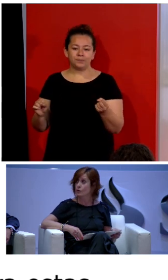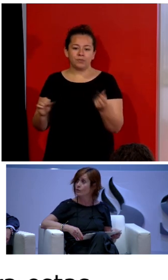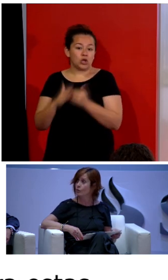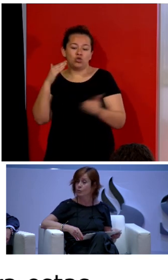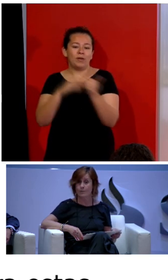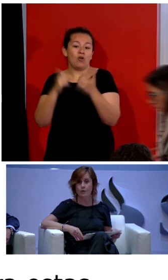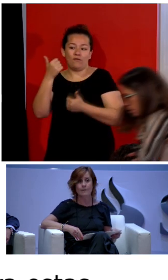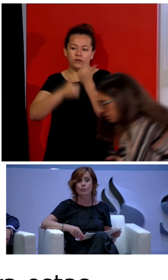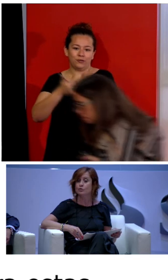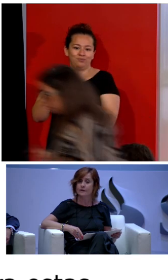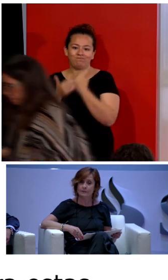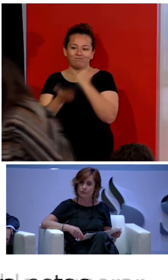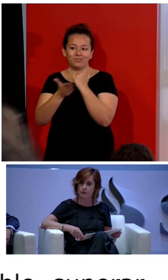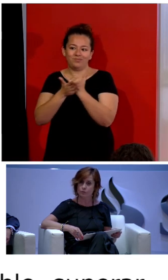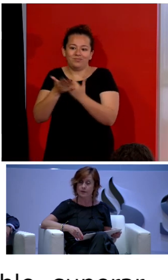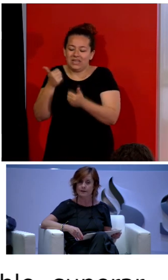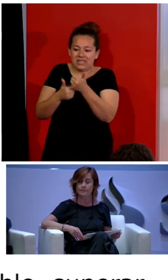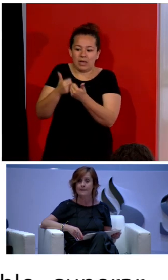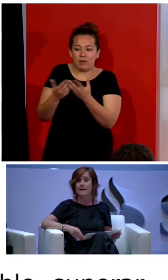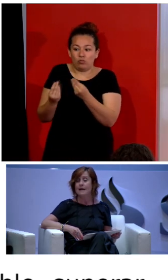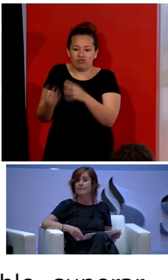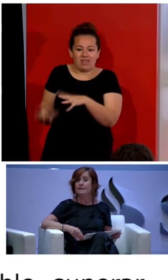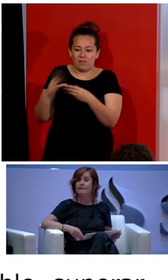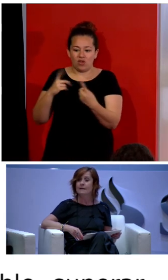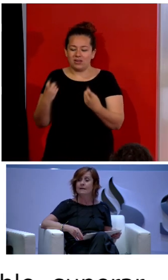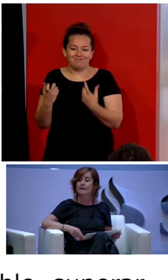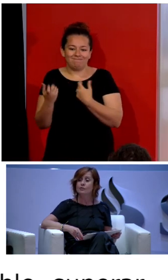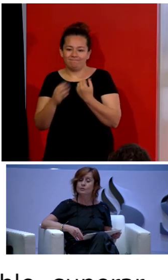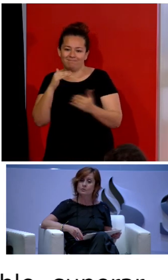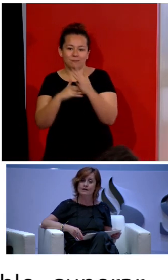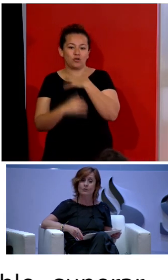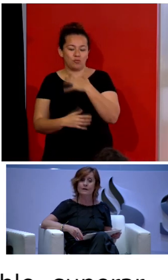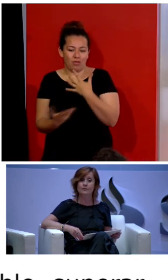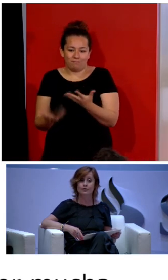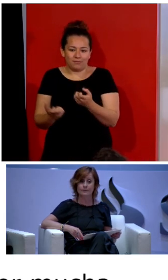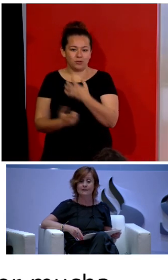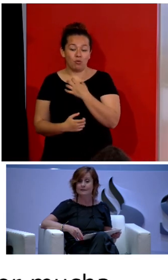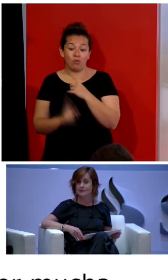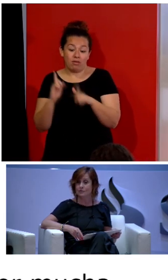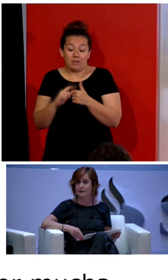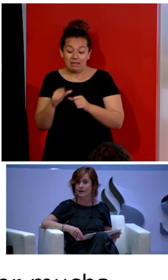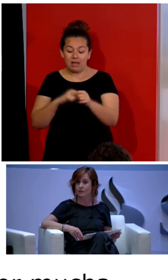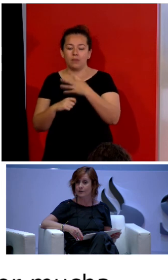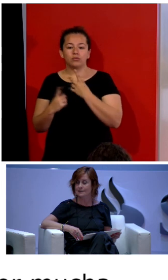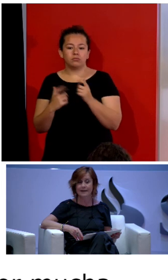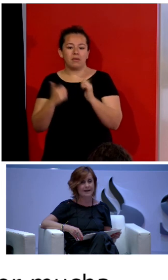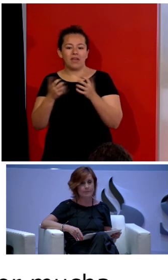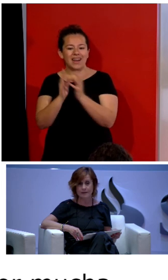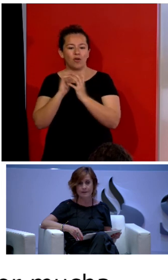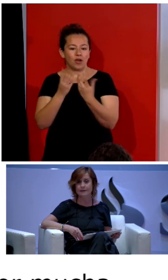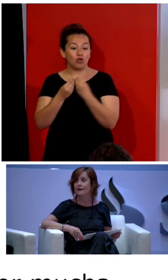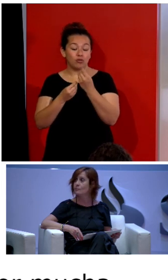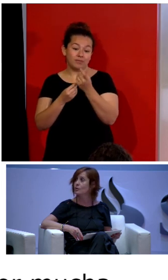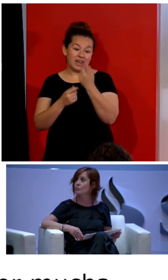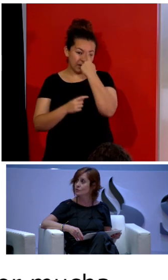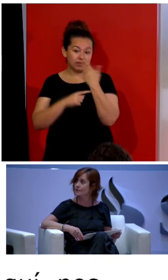de oposición, una prueba por mucha adaptación que tuviera. A partir de aquí nos pusimos a negociar con los representantes de los trabajadores y